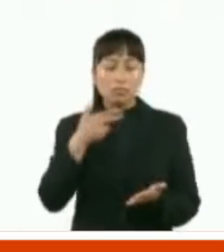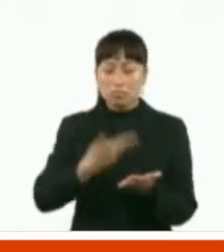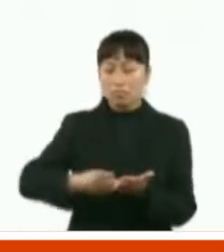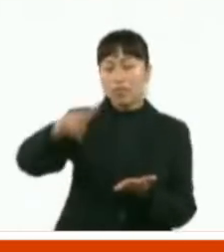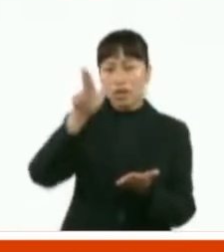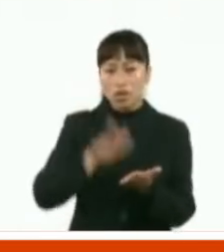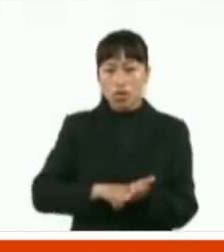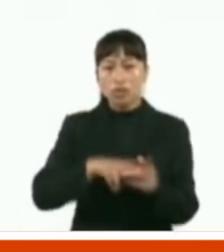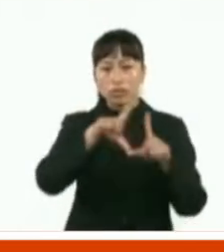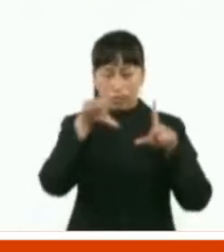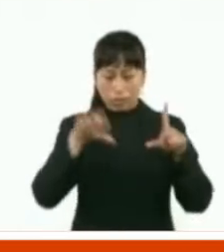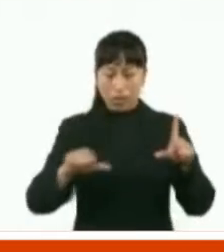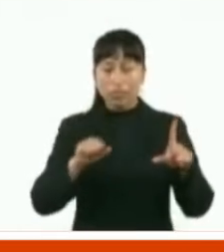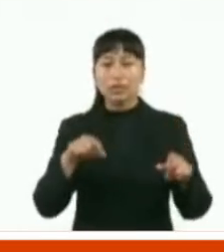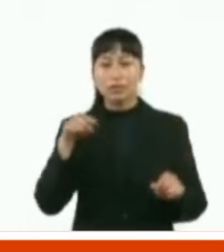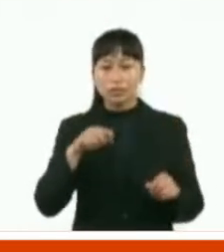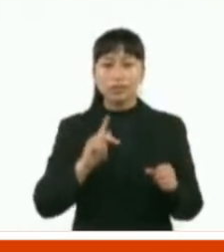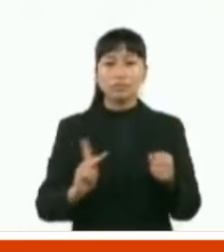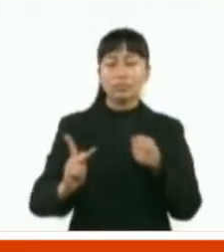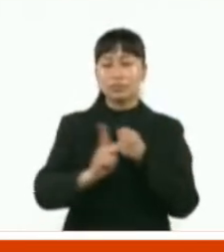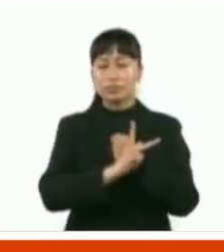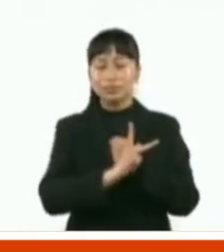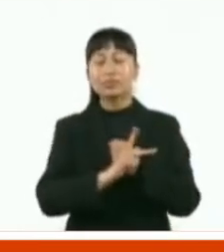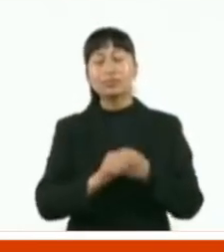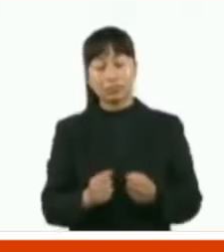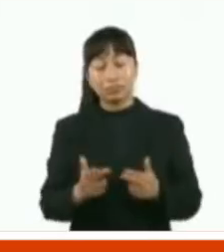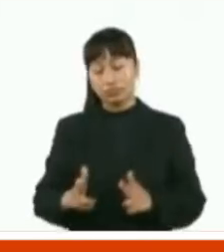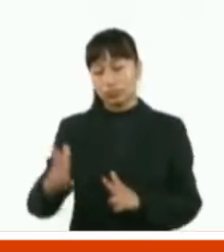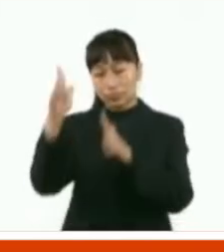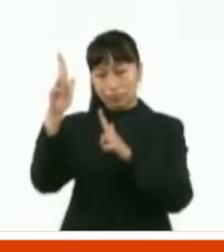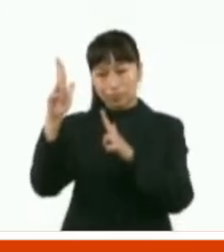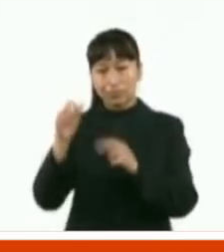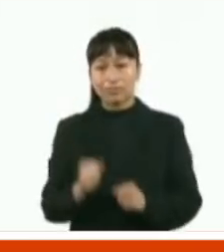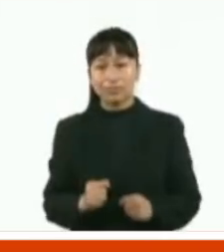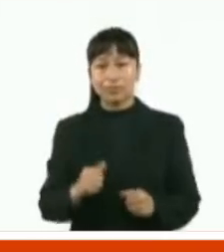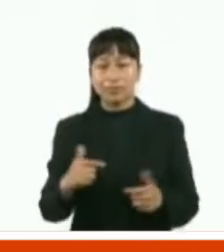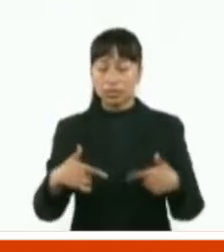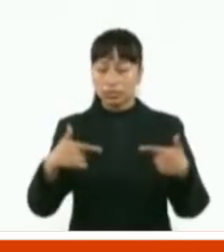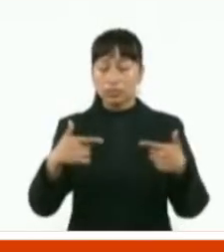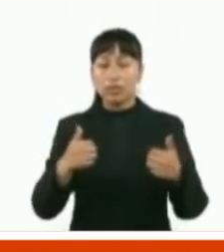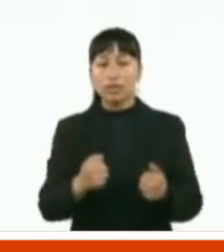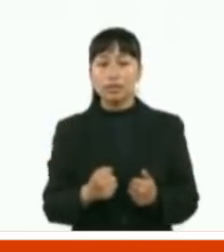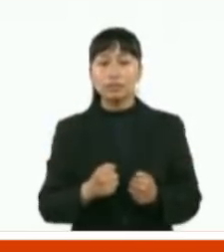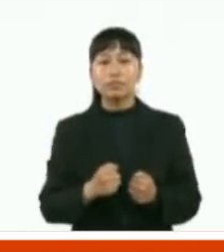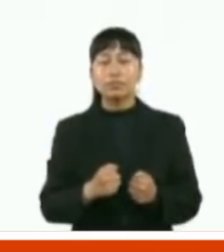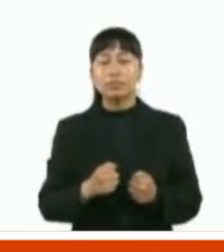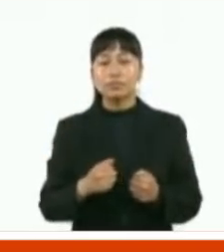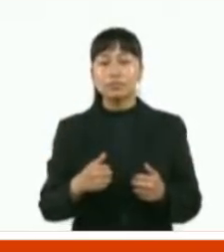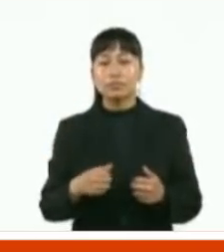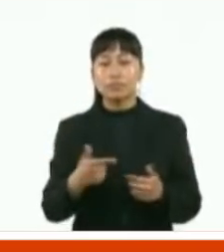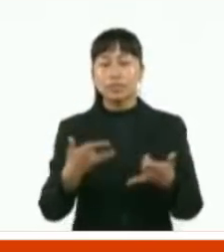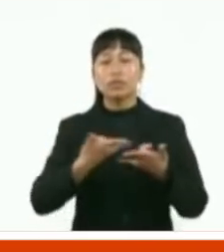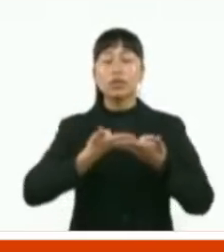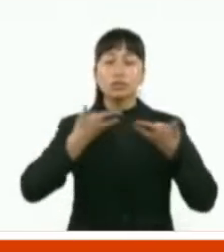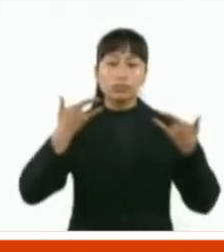la patria de nuestro país. Así que pues es un legado en la construcción de la historia